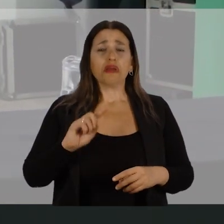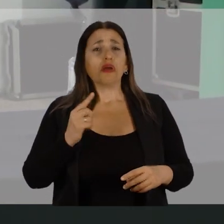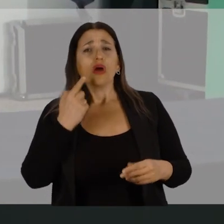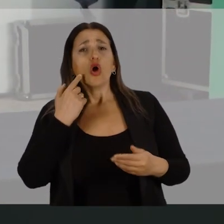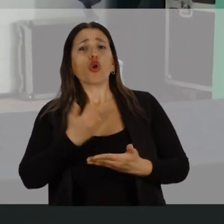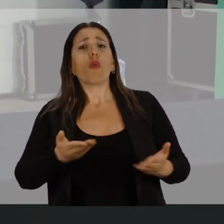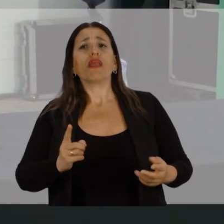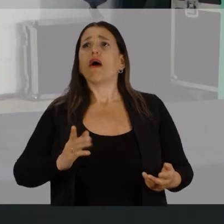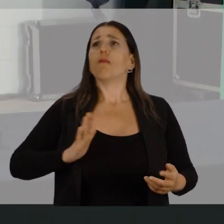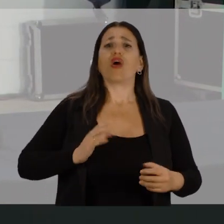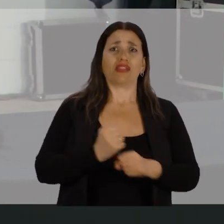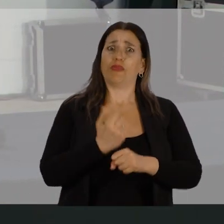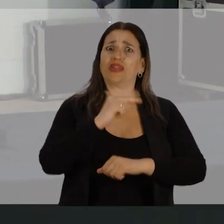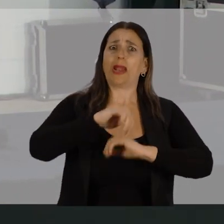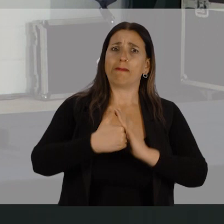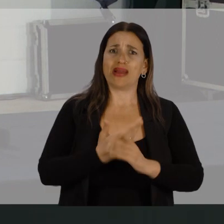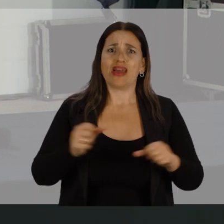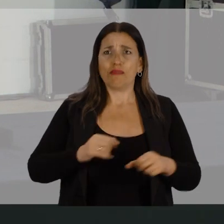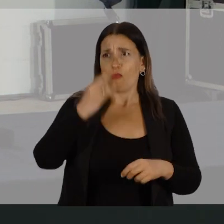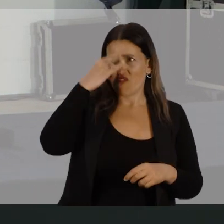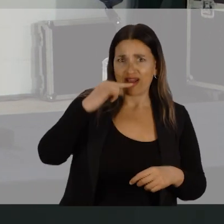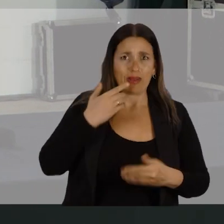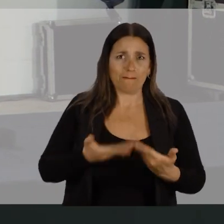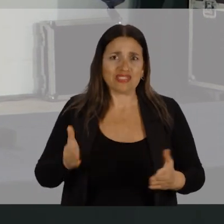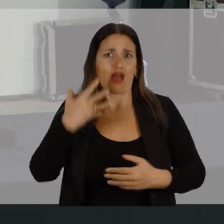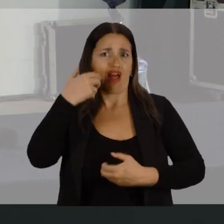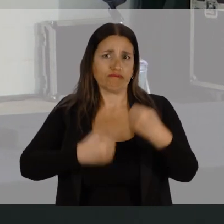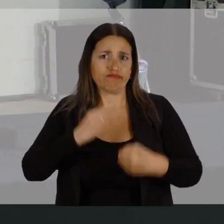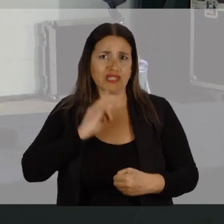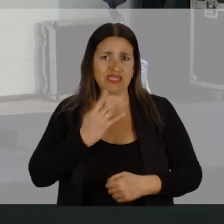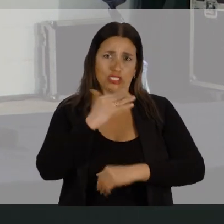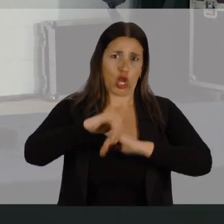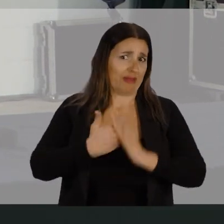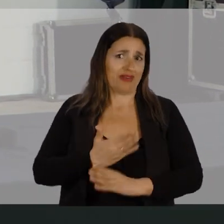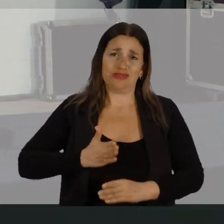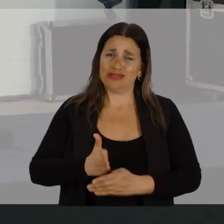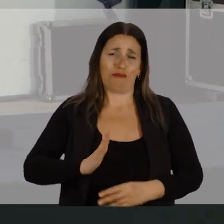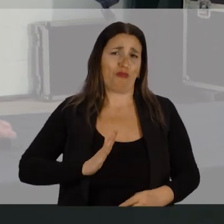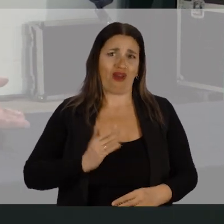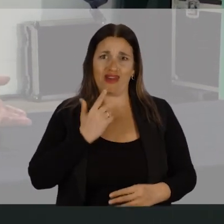Y no figuran como que son las que laburan, pero a las 3 de la mañana echar la vaca para ordeñar a las 5 están ustedes.